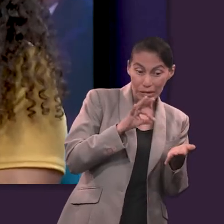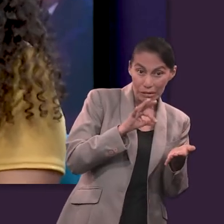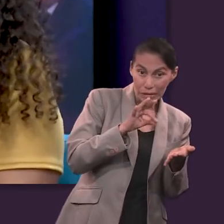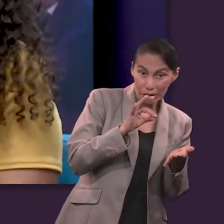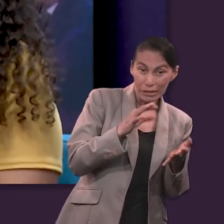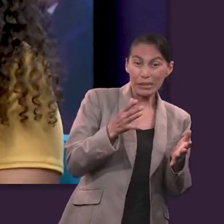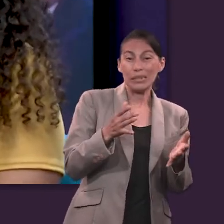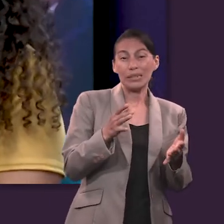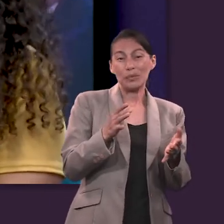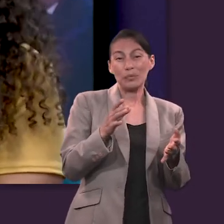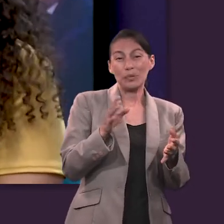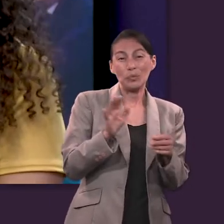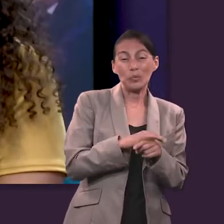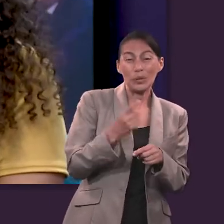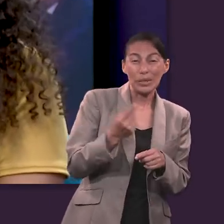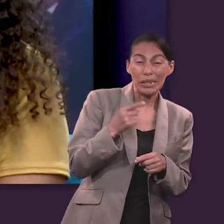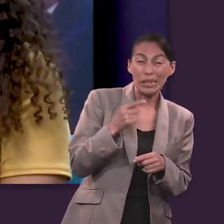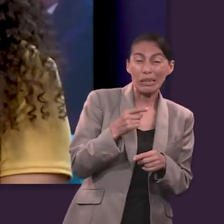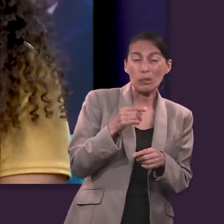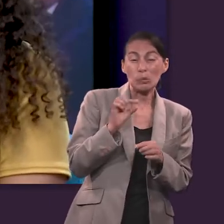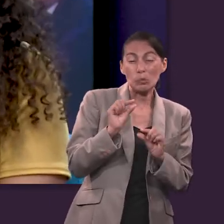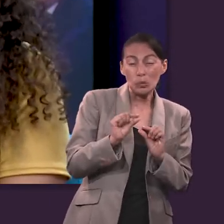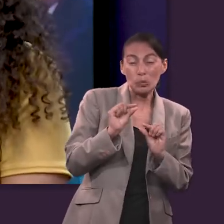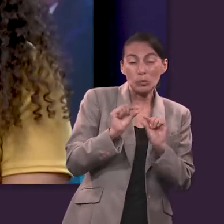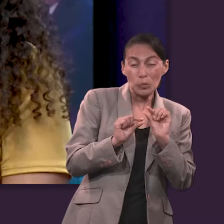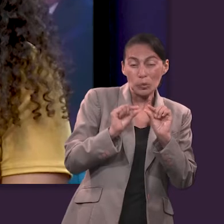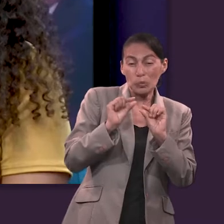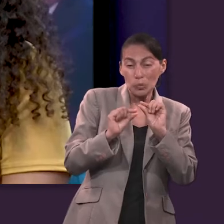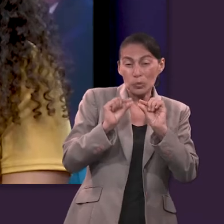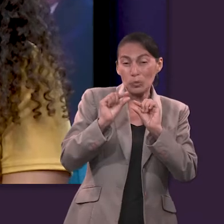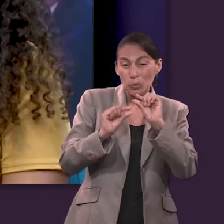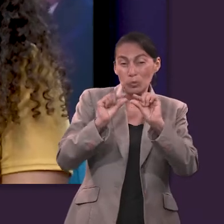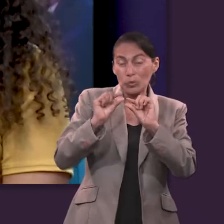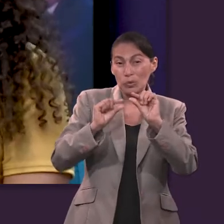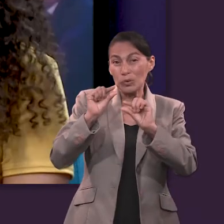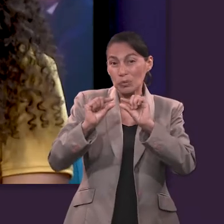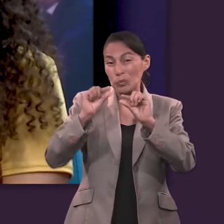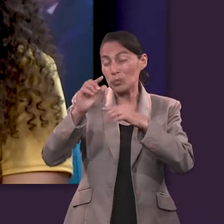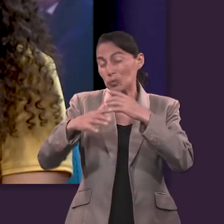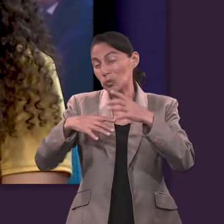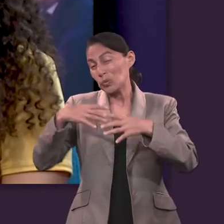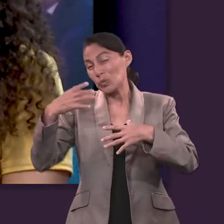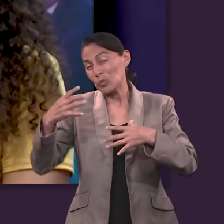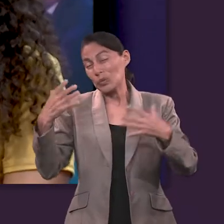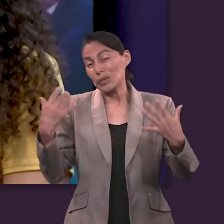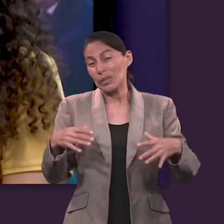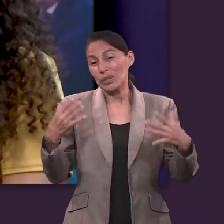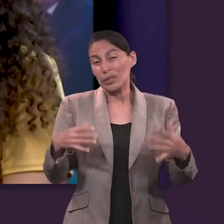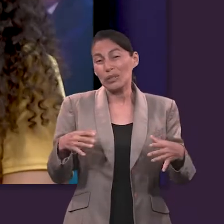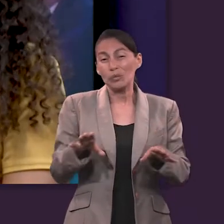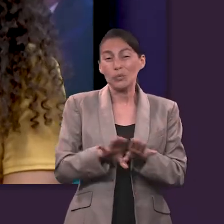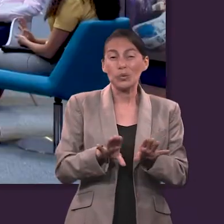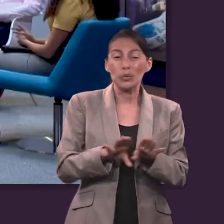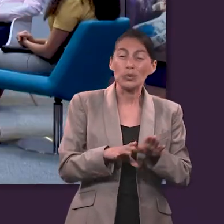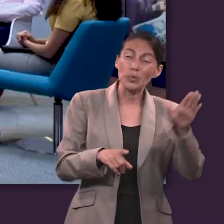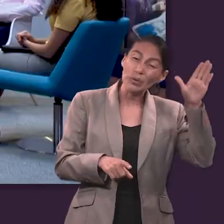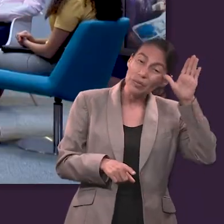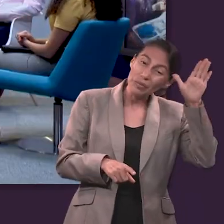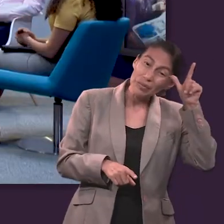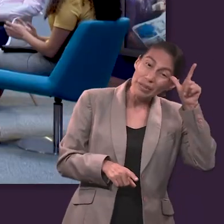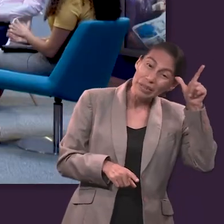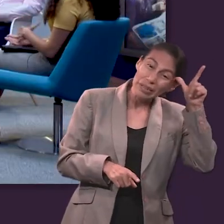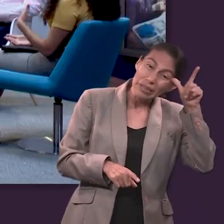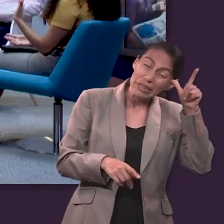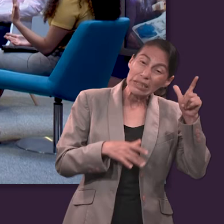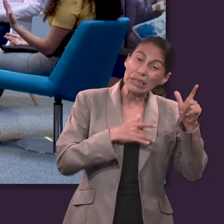empezó a crecer hasta las consecuencias que vemos hoy a través de todo el pecado, deben ser una advertencia para nosotros como seres